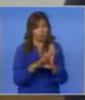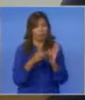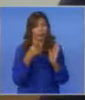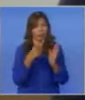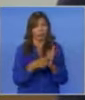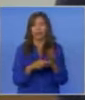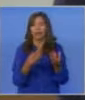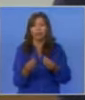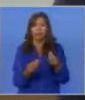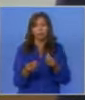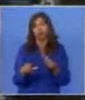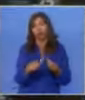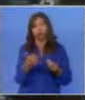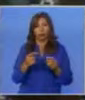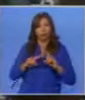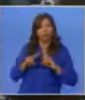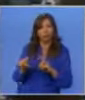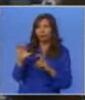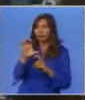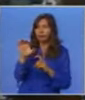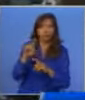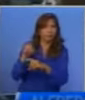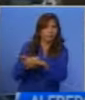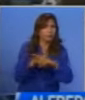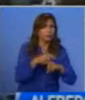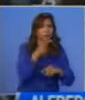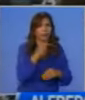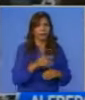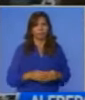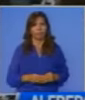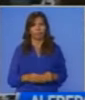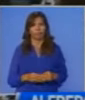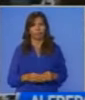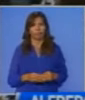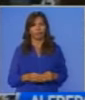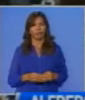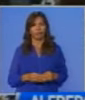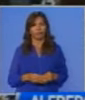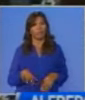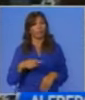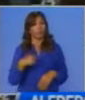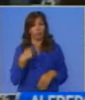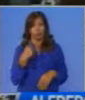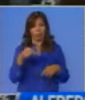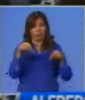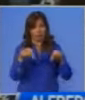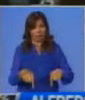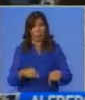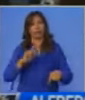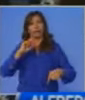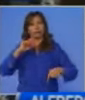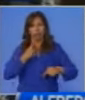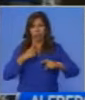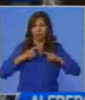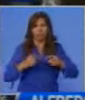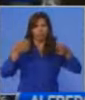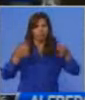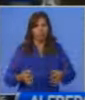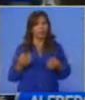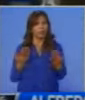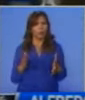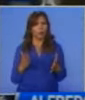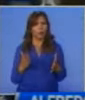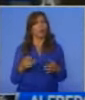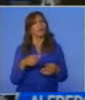lado y con otras personas. Yo estoy viendo que no se hicieron las cosas seriamente. Aquí no se está haciendo las cosas bien. Ellos son los que